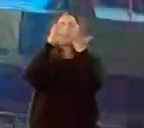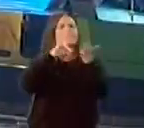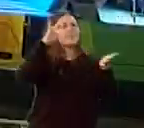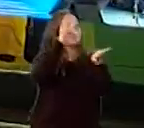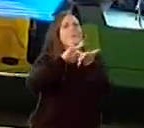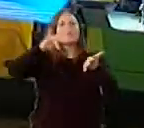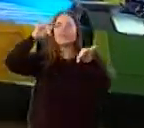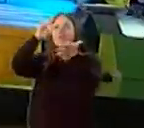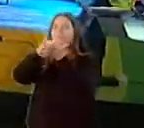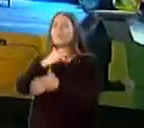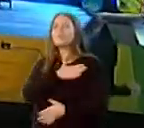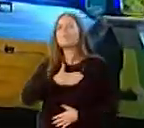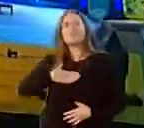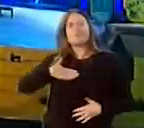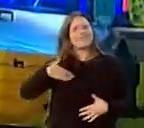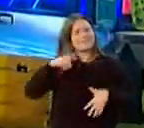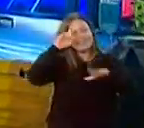yo a aprender